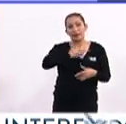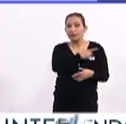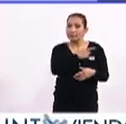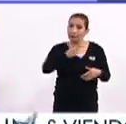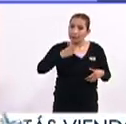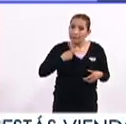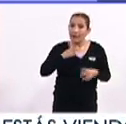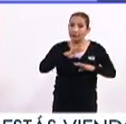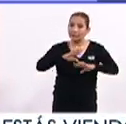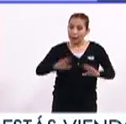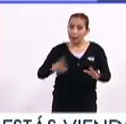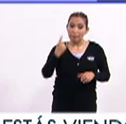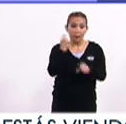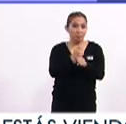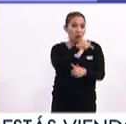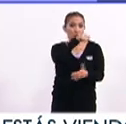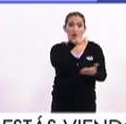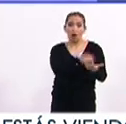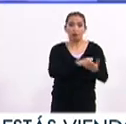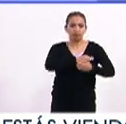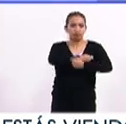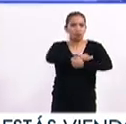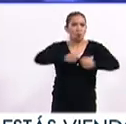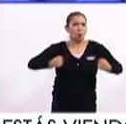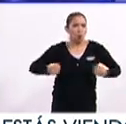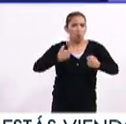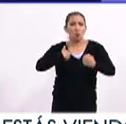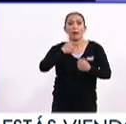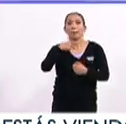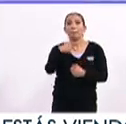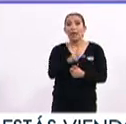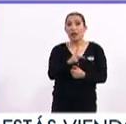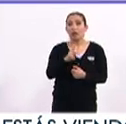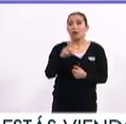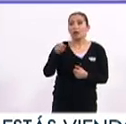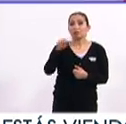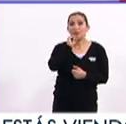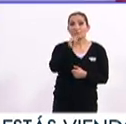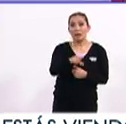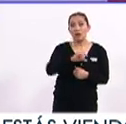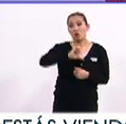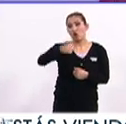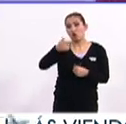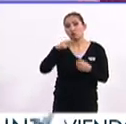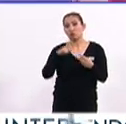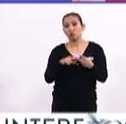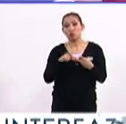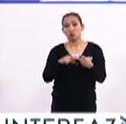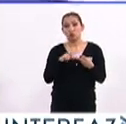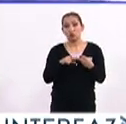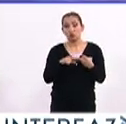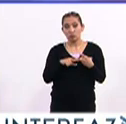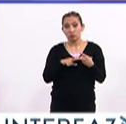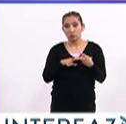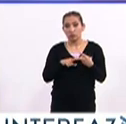tenemos el primer lugar en obesidad, sin embargo tenemos el otro